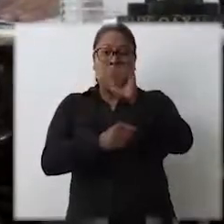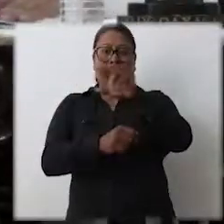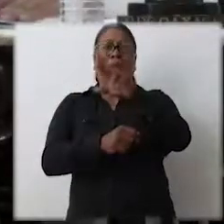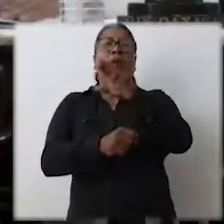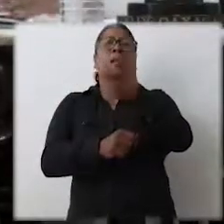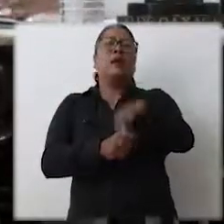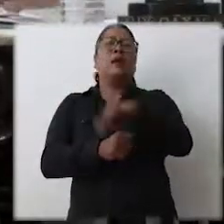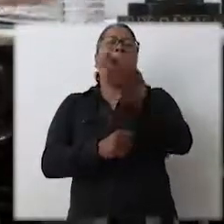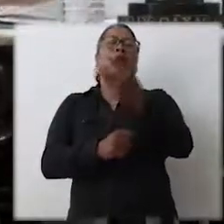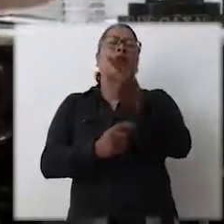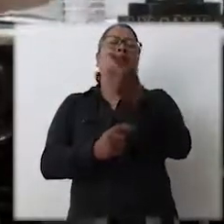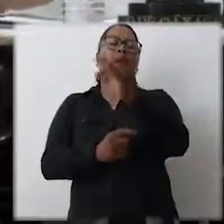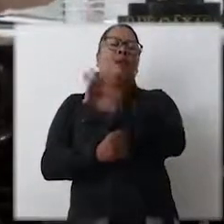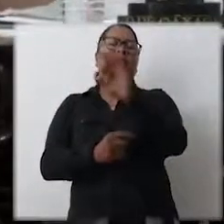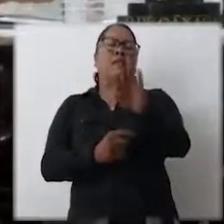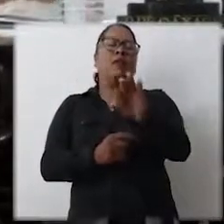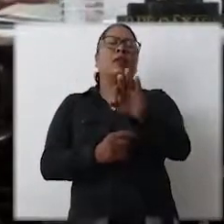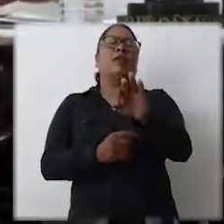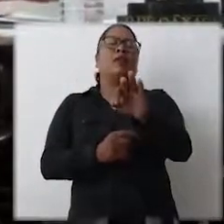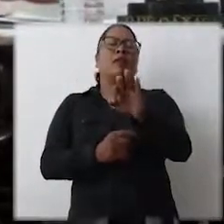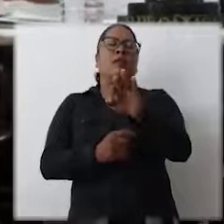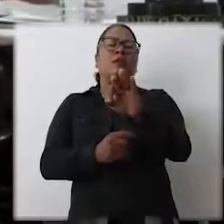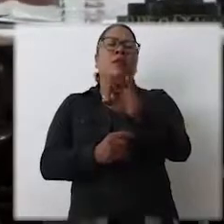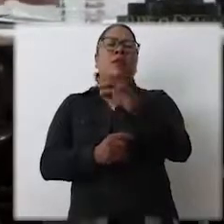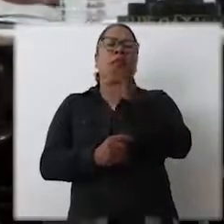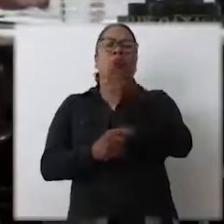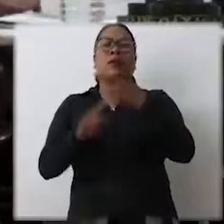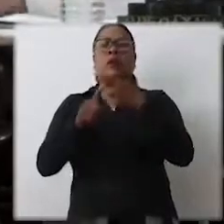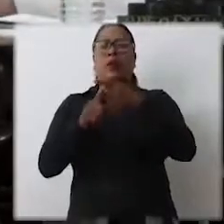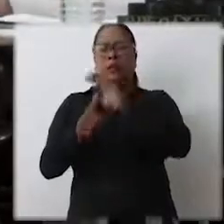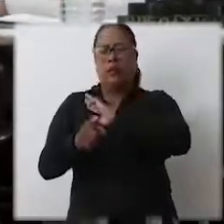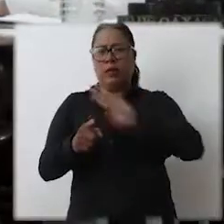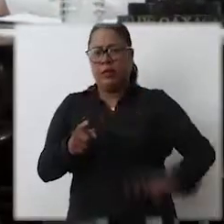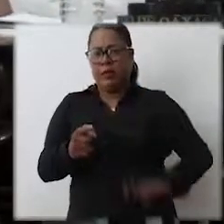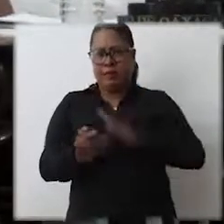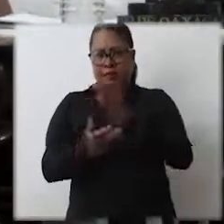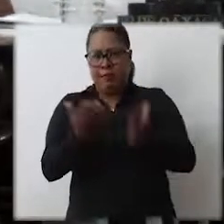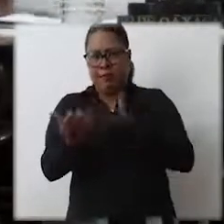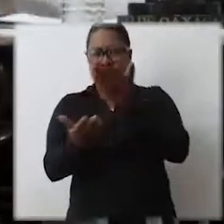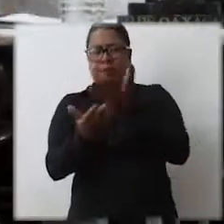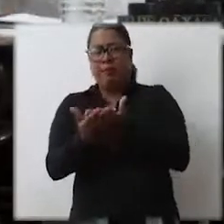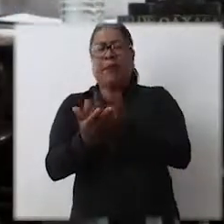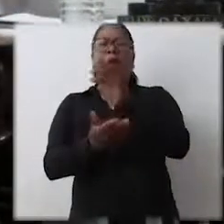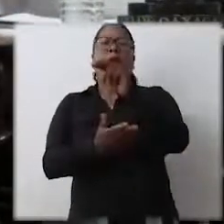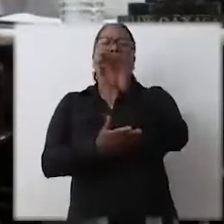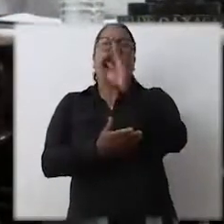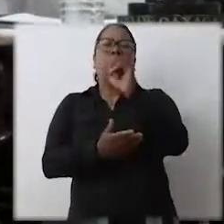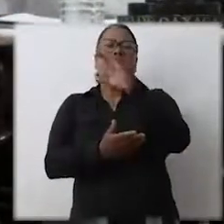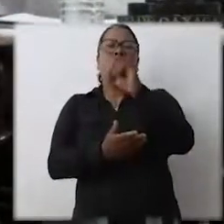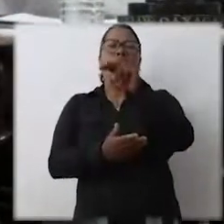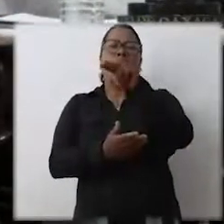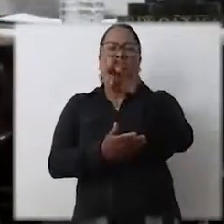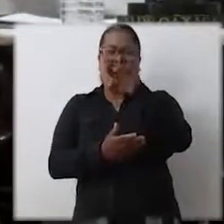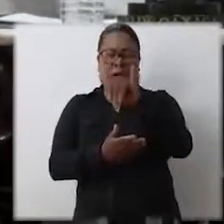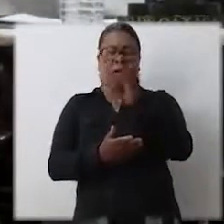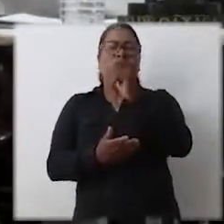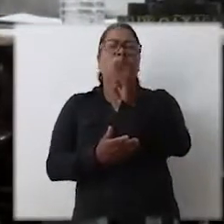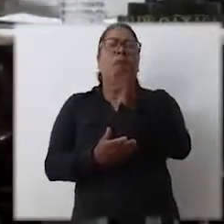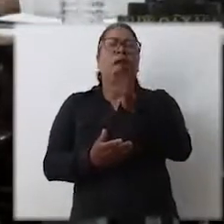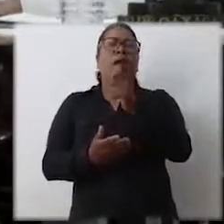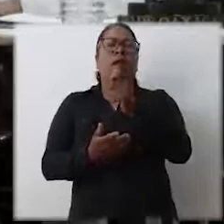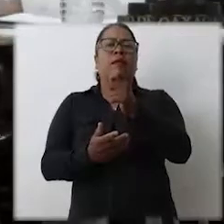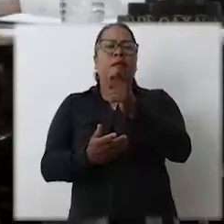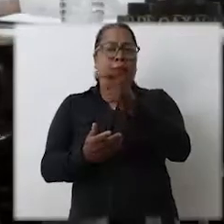expida su reglamento. Es cuanto, señor presidente. Está a su consideración y de las señoras y los señores concejales.